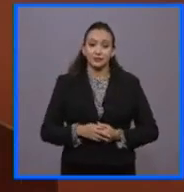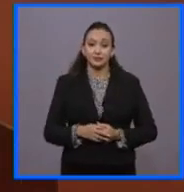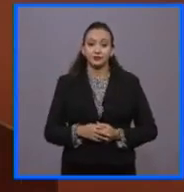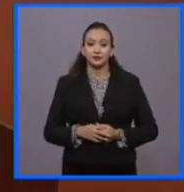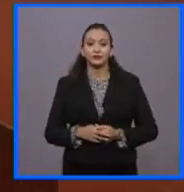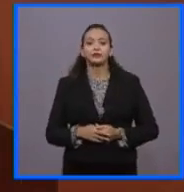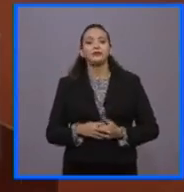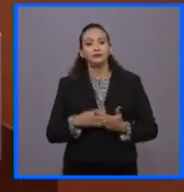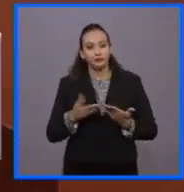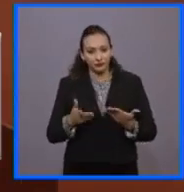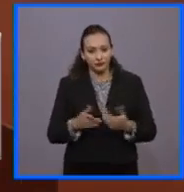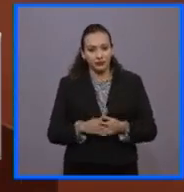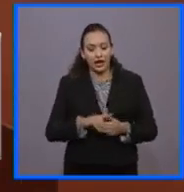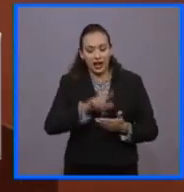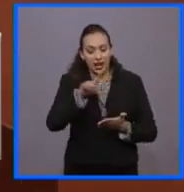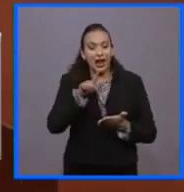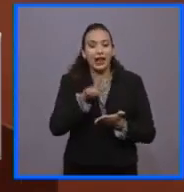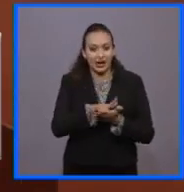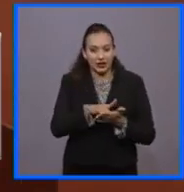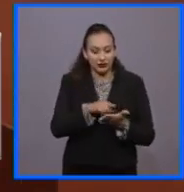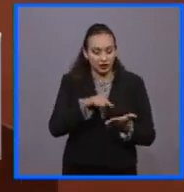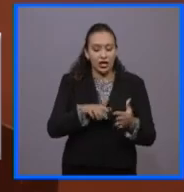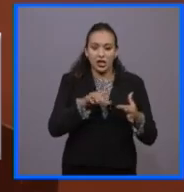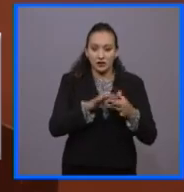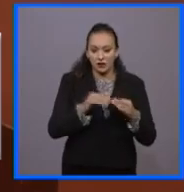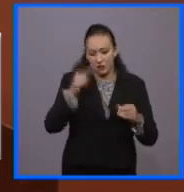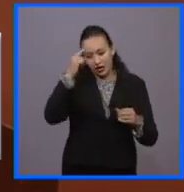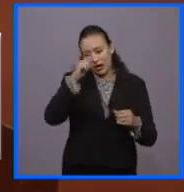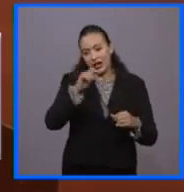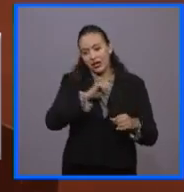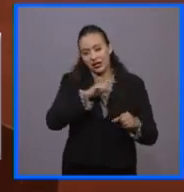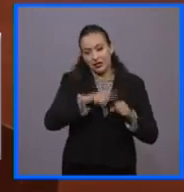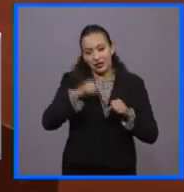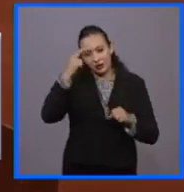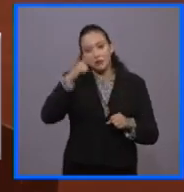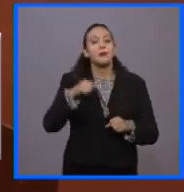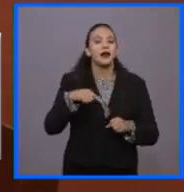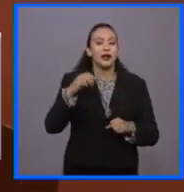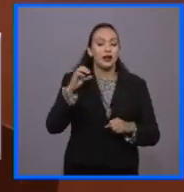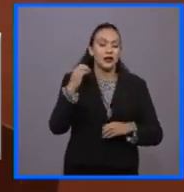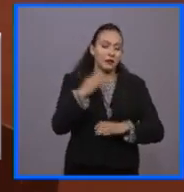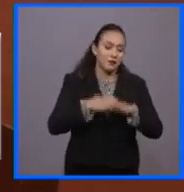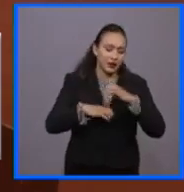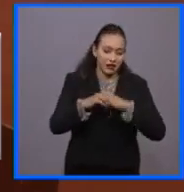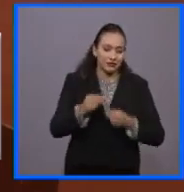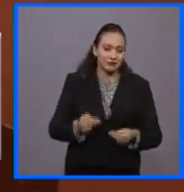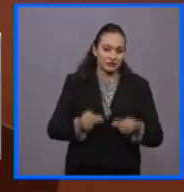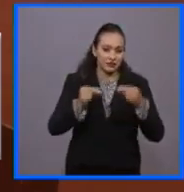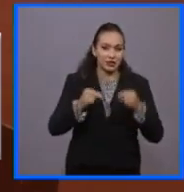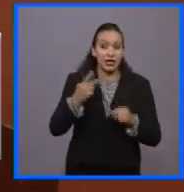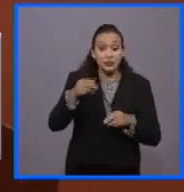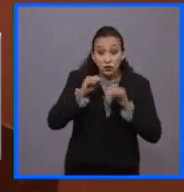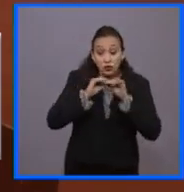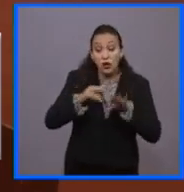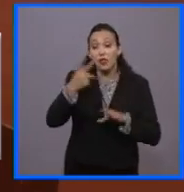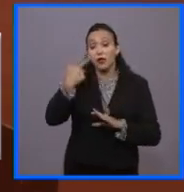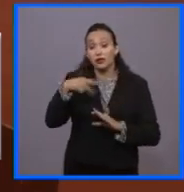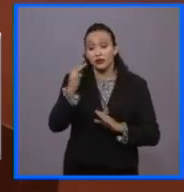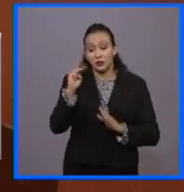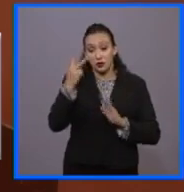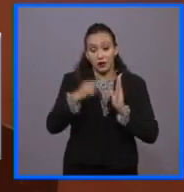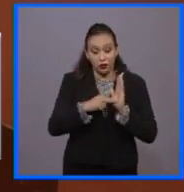Bajo este contexto, la Ley de Concursos Mercantiles, publicada el 12 de mayo de 2000, debe ser sometida al